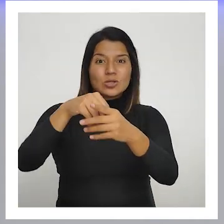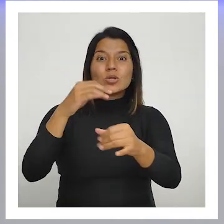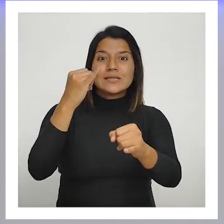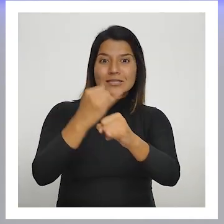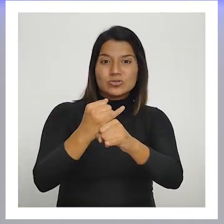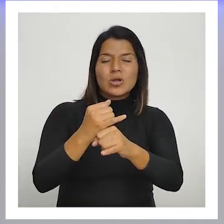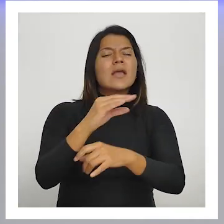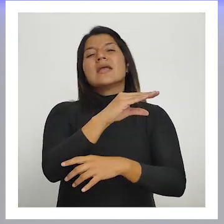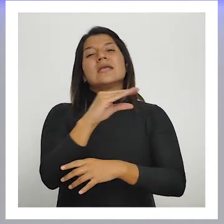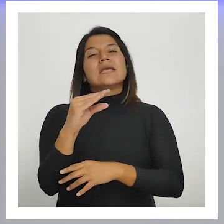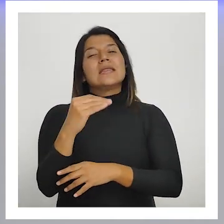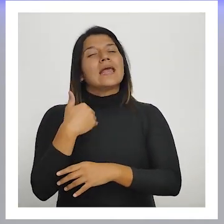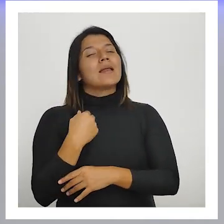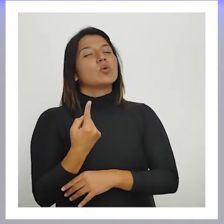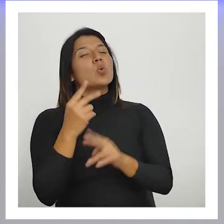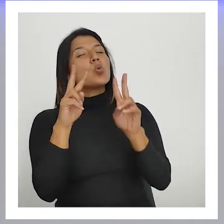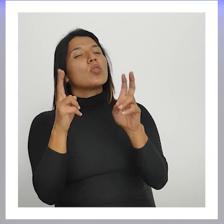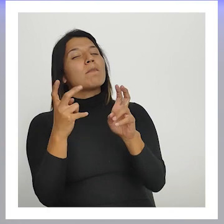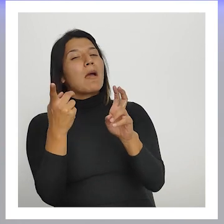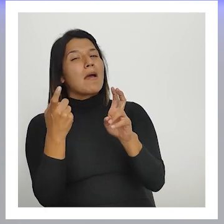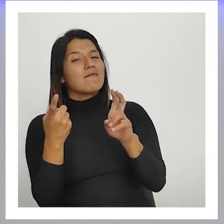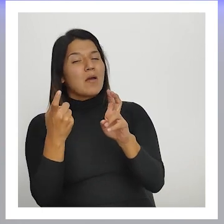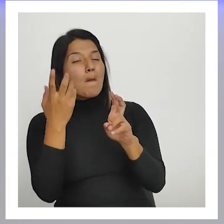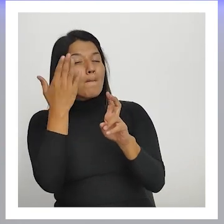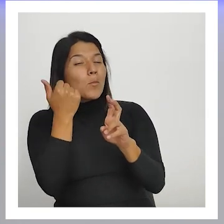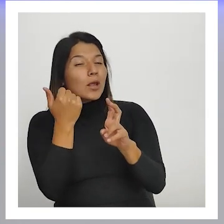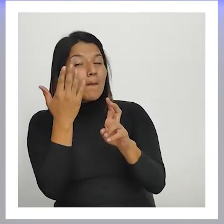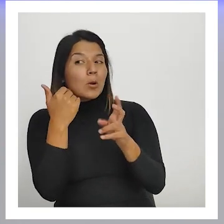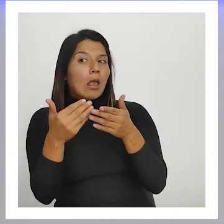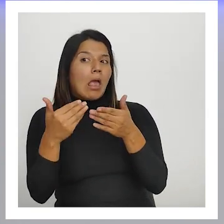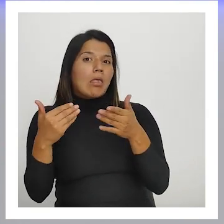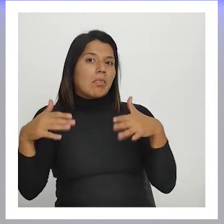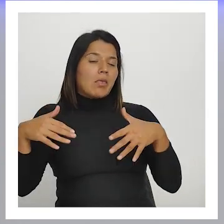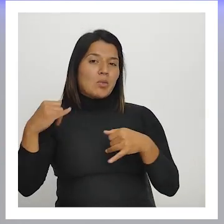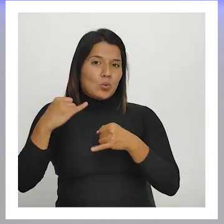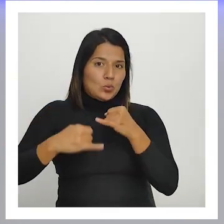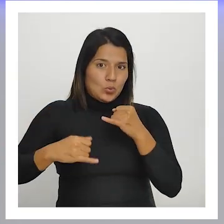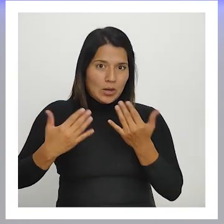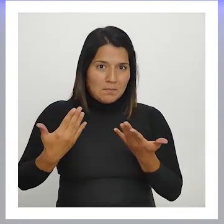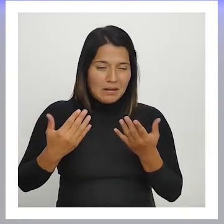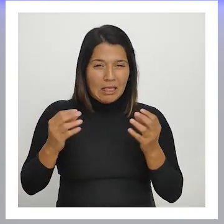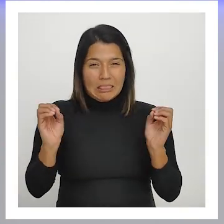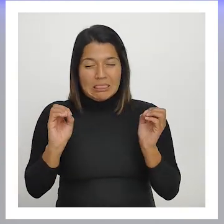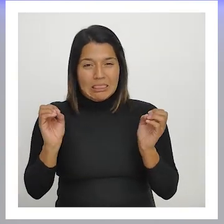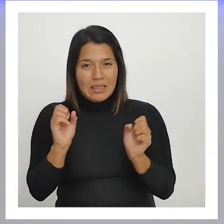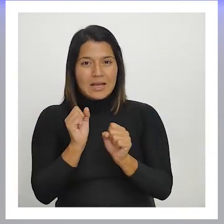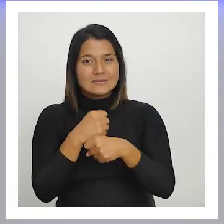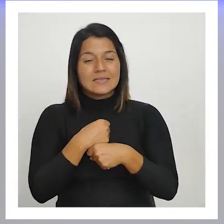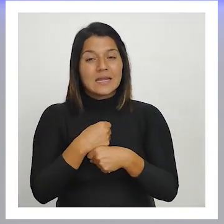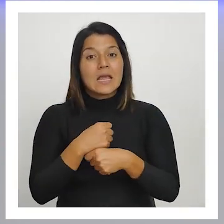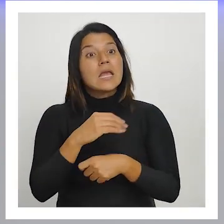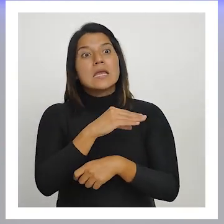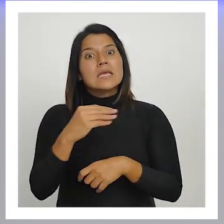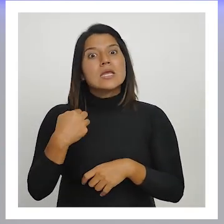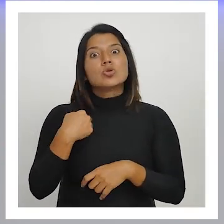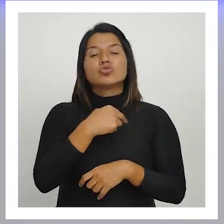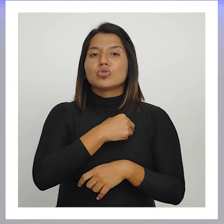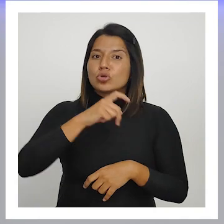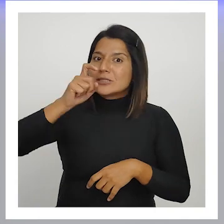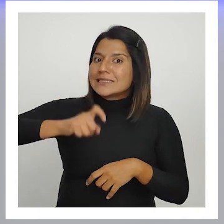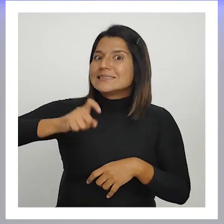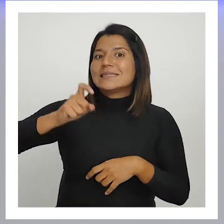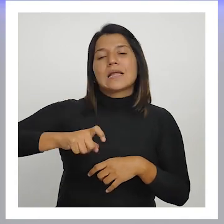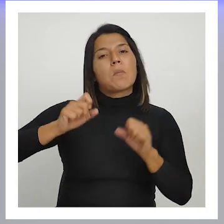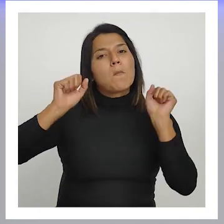y teníamos una asignatura pendiente porque no se había terminado ni siquiera de elaborar, y necesitamos